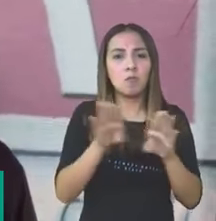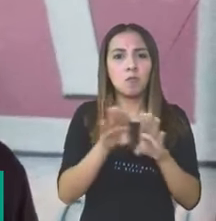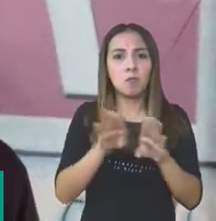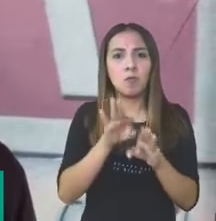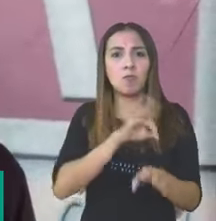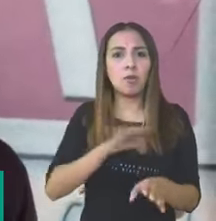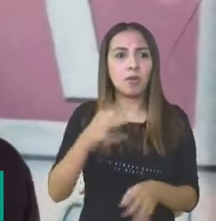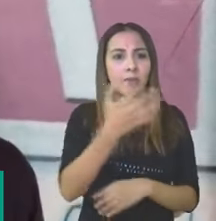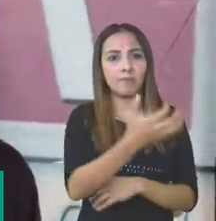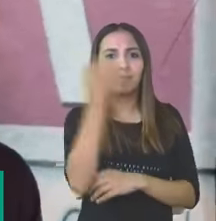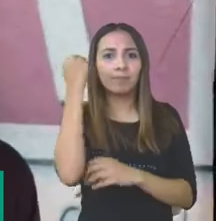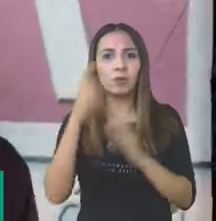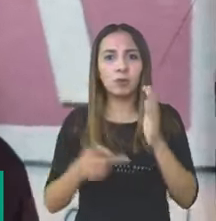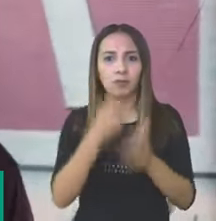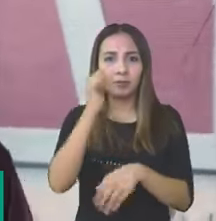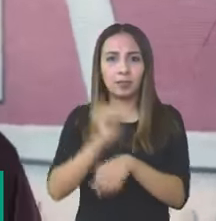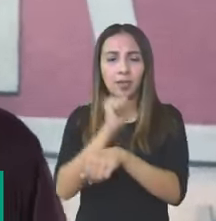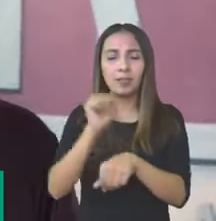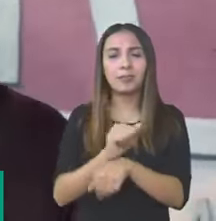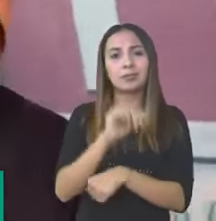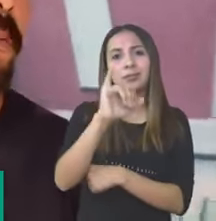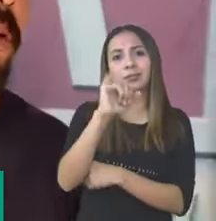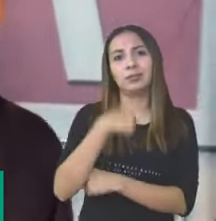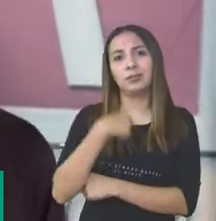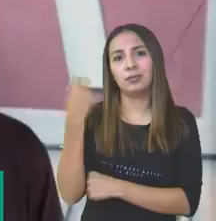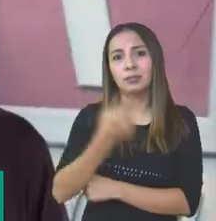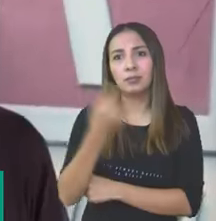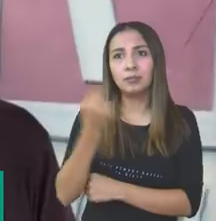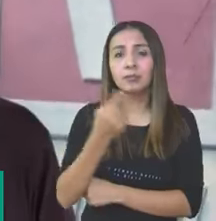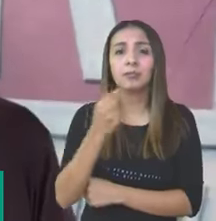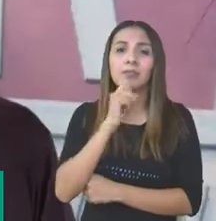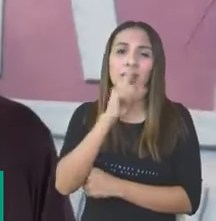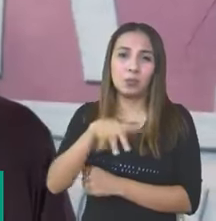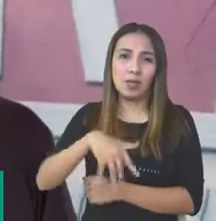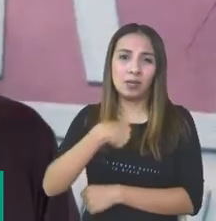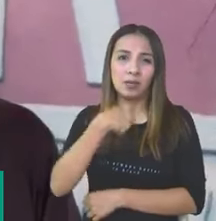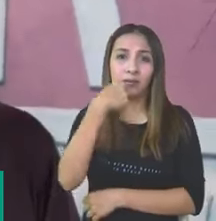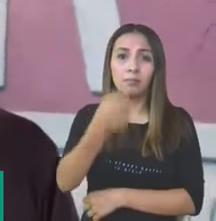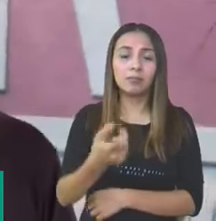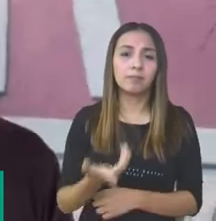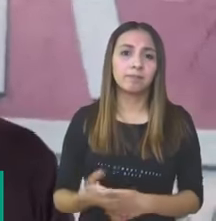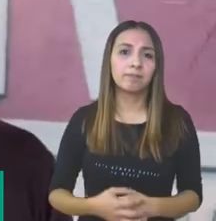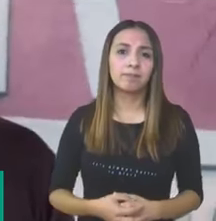ayude a recuperar tu automóvil. Sí, pues lo que pasa es que te vuelvo a repetir, Tachiro.